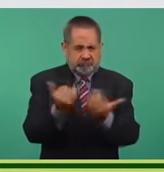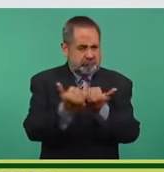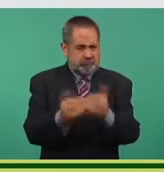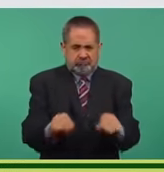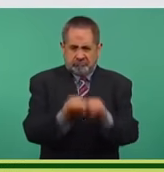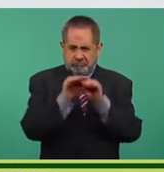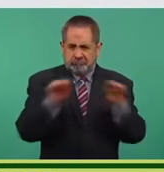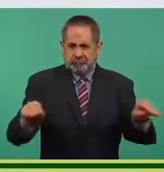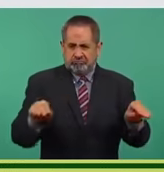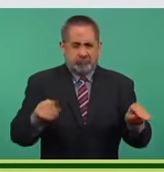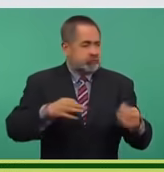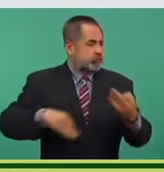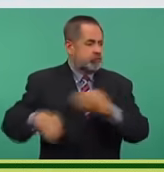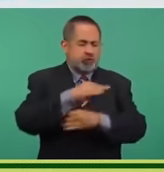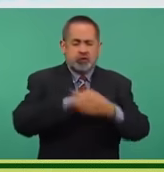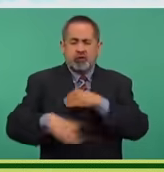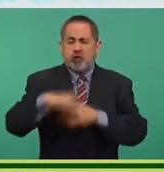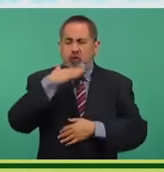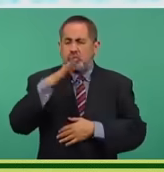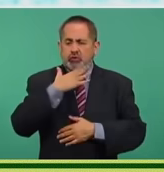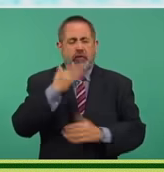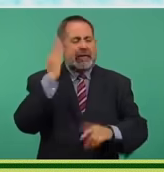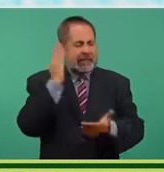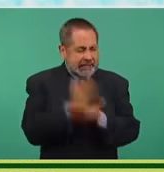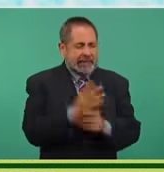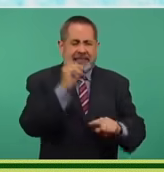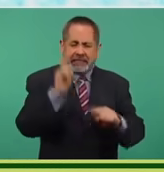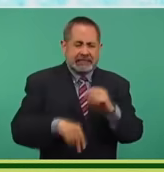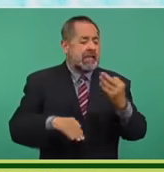el combate a la corrupción por parejo